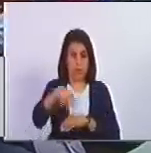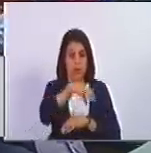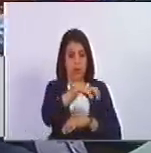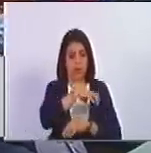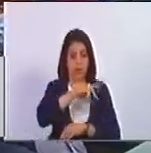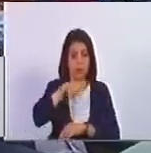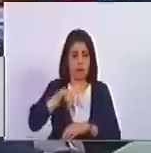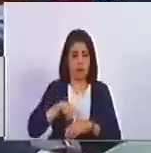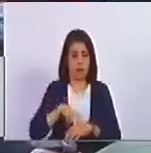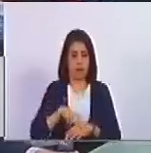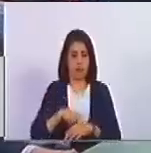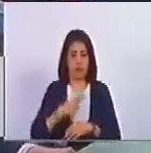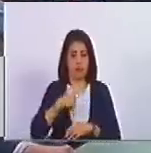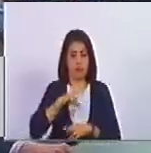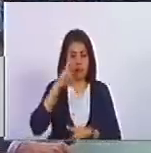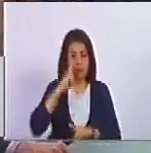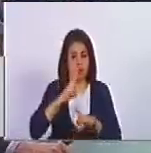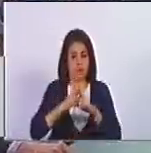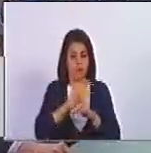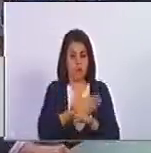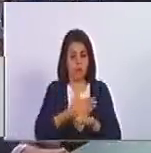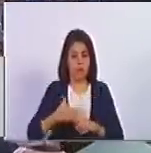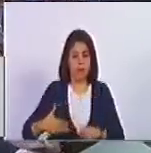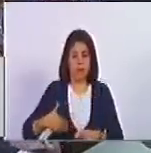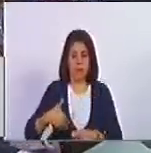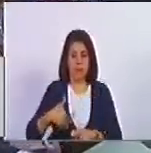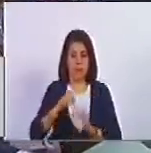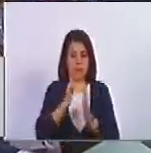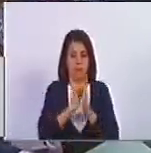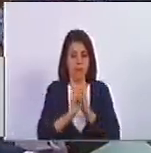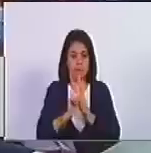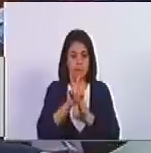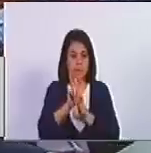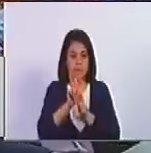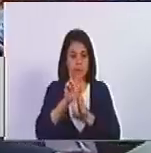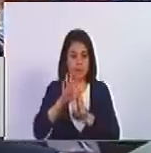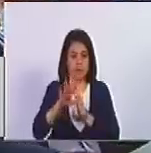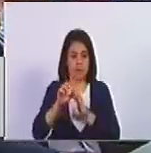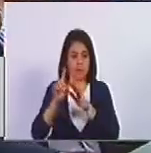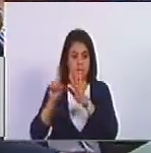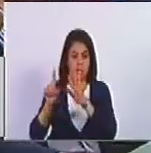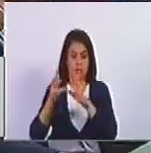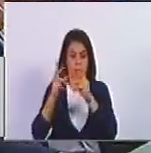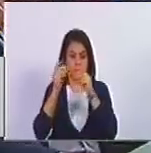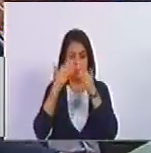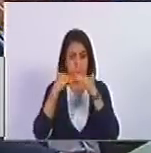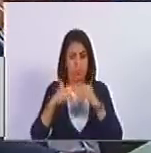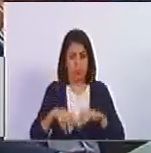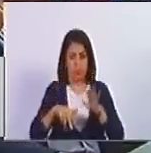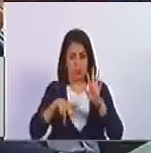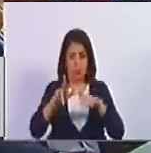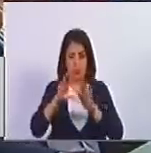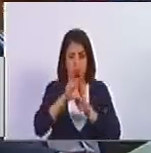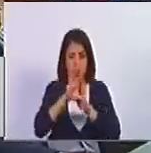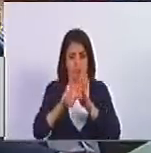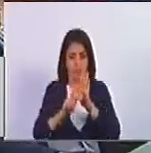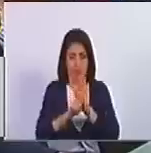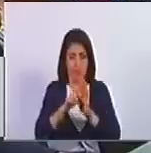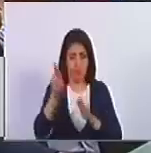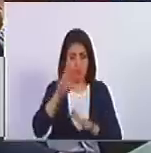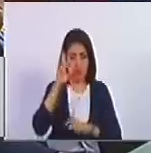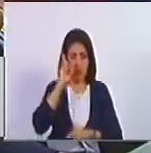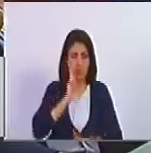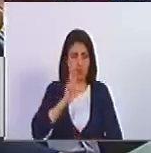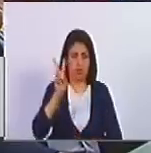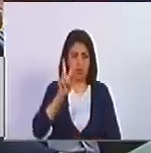regionales y nacionales. Venimos a honrar, señor presidente, el artículo 156, numeral 13 de la Constitución de la